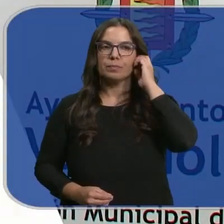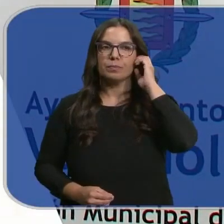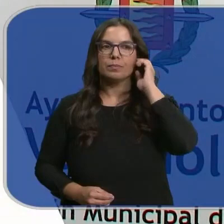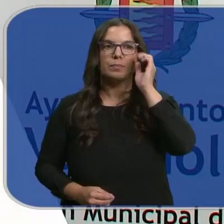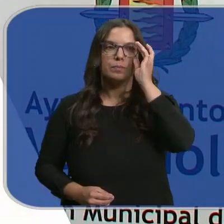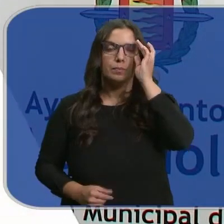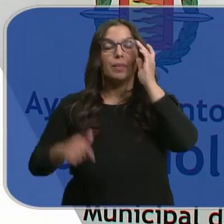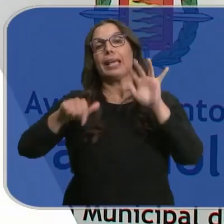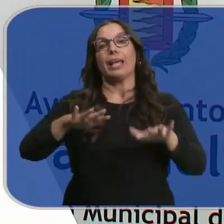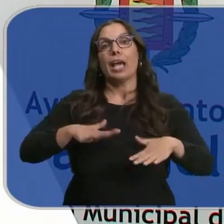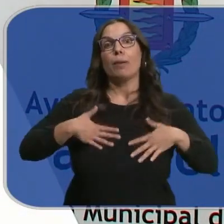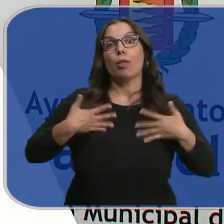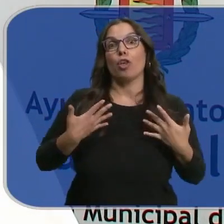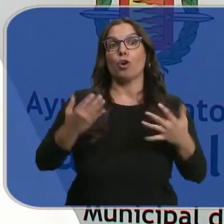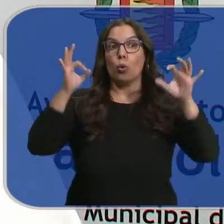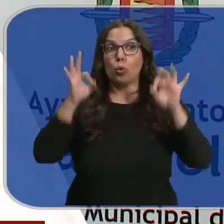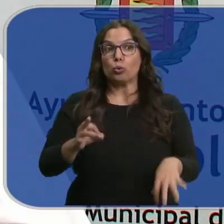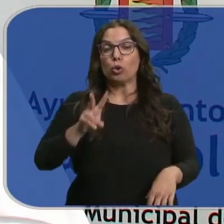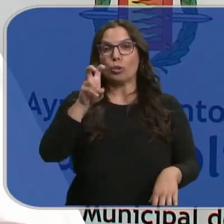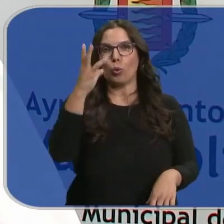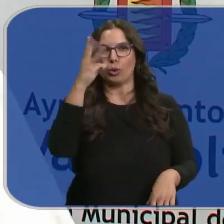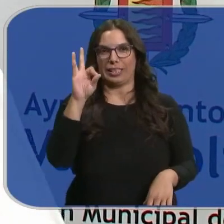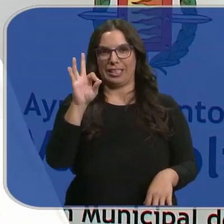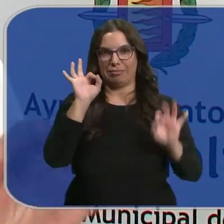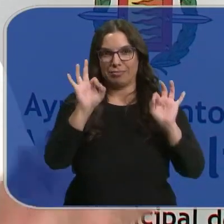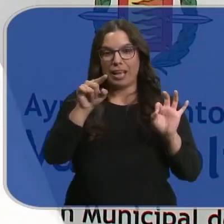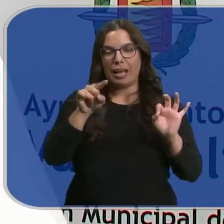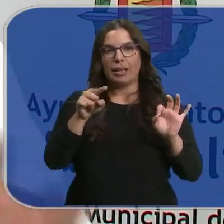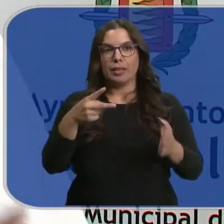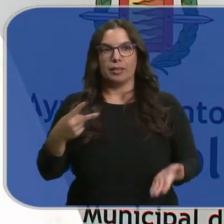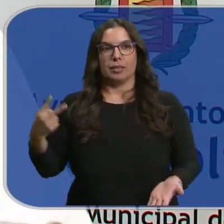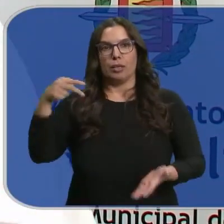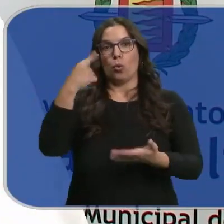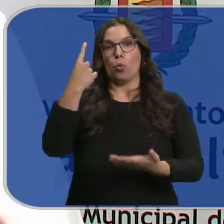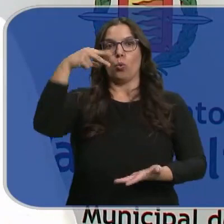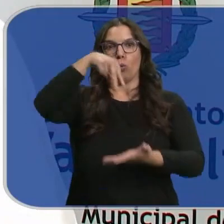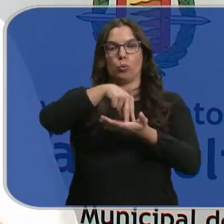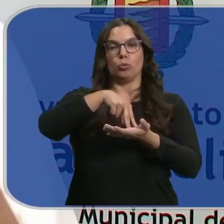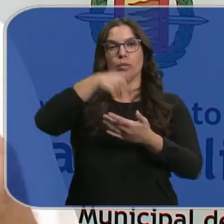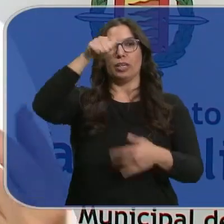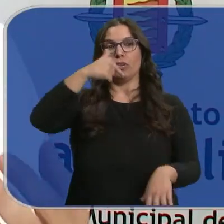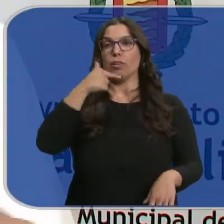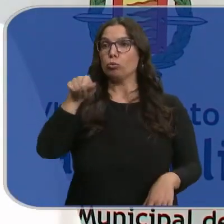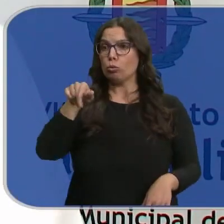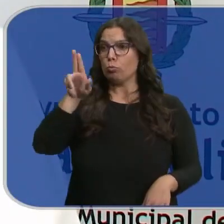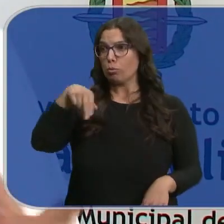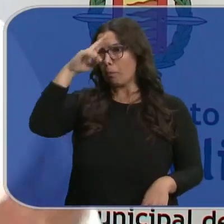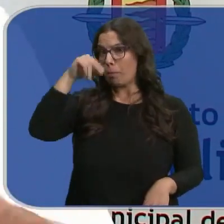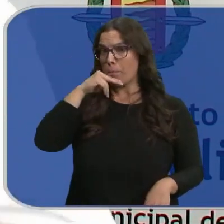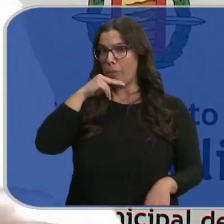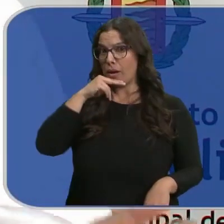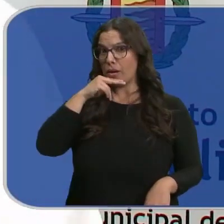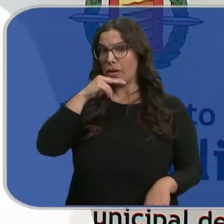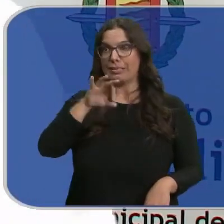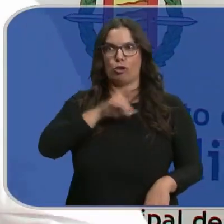O sea que aquí la emoción es en el segundo treinta... ...se levanta... ...y hay un niño que dice... ...Pepín, tú eres mi papá... ...a un señor que no